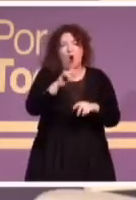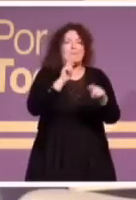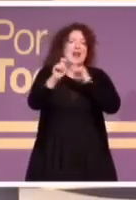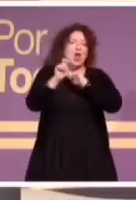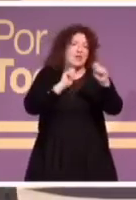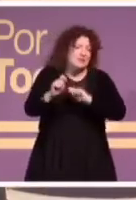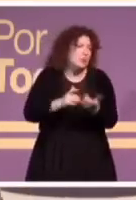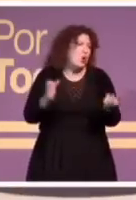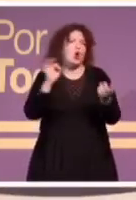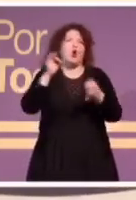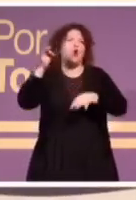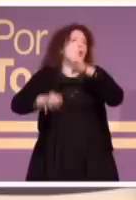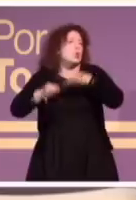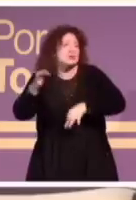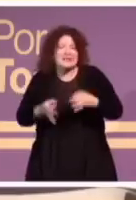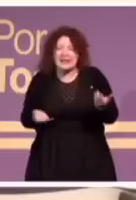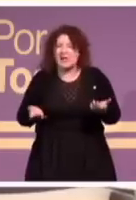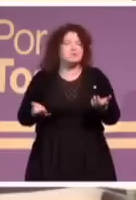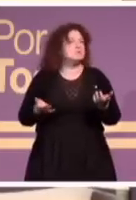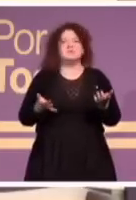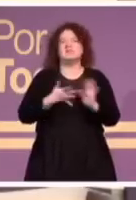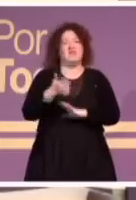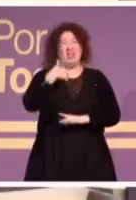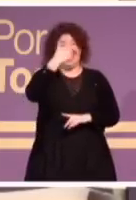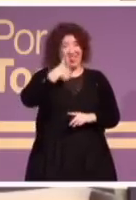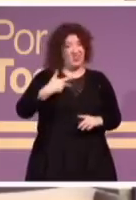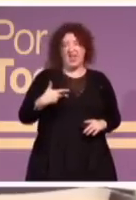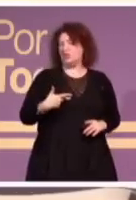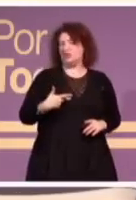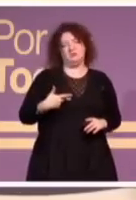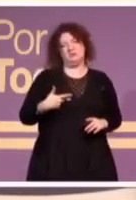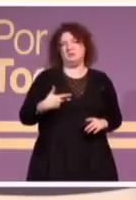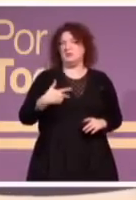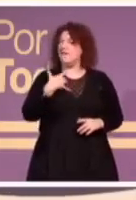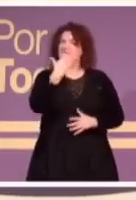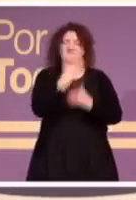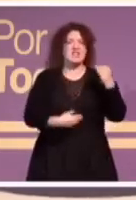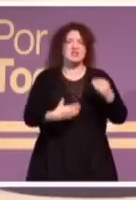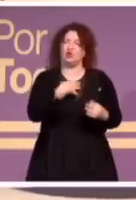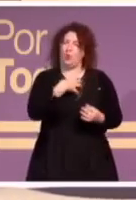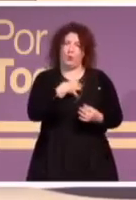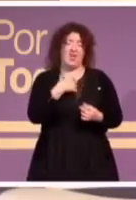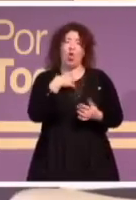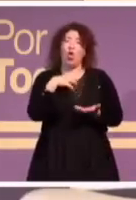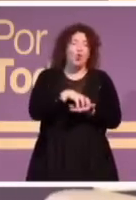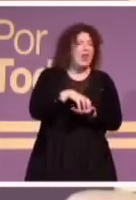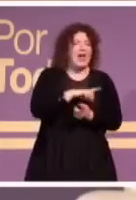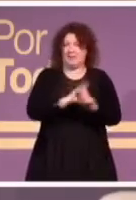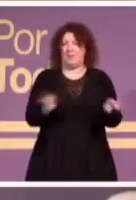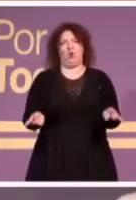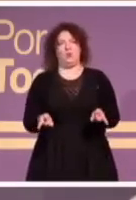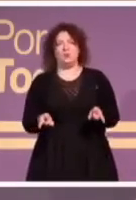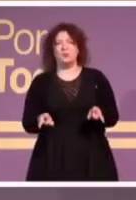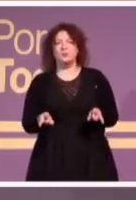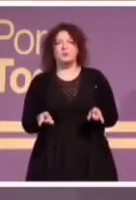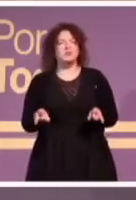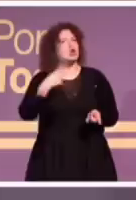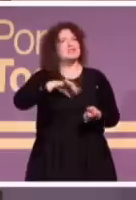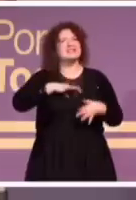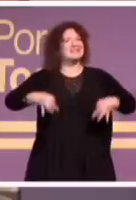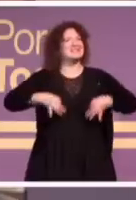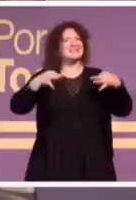periodismo, en la justicia, no tenemos derecho ni al error ni a la duda. Que siempre tenemos que